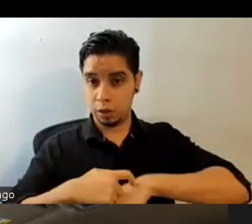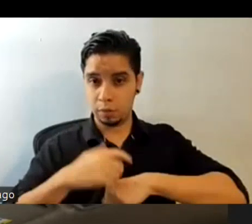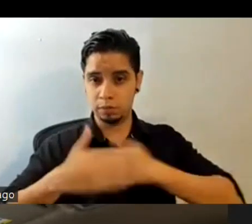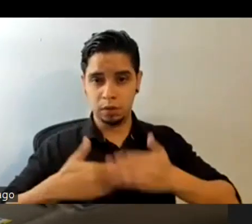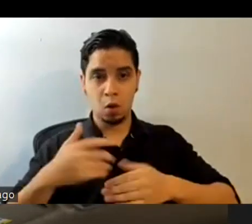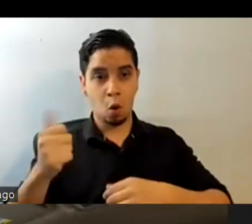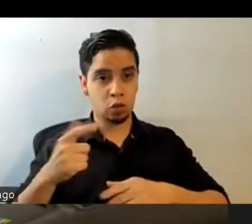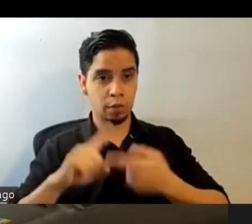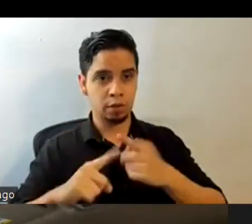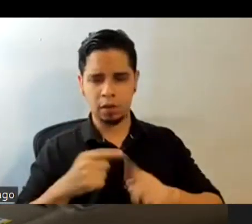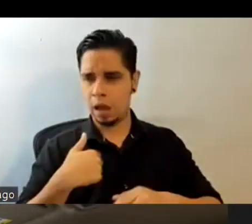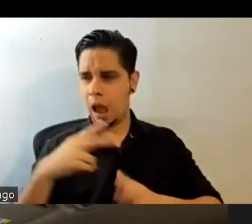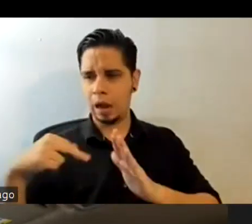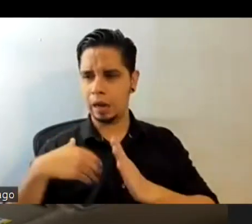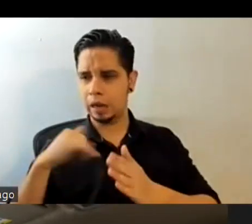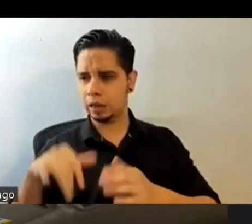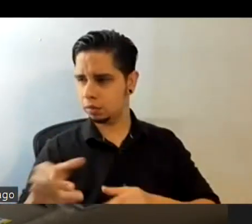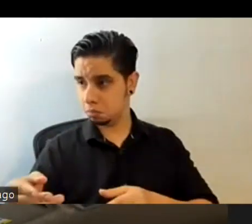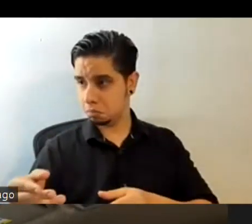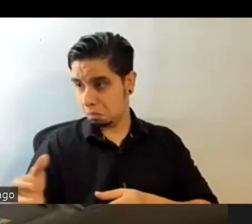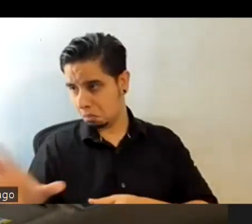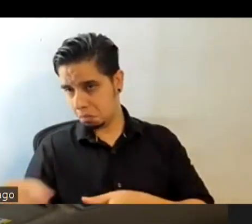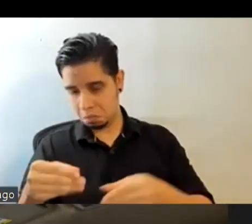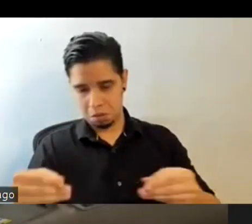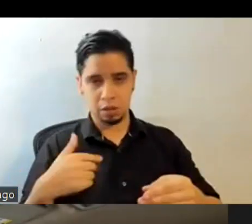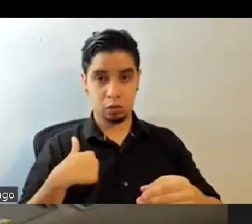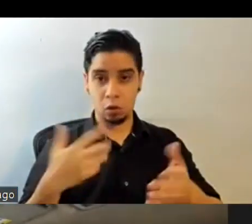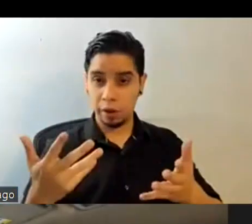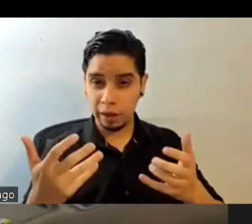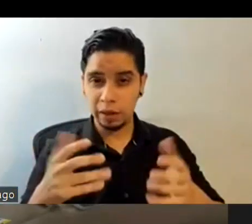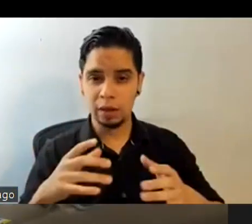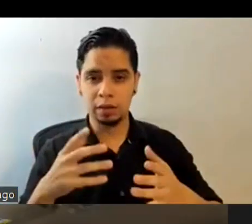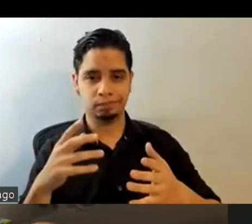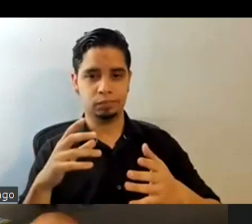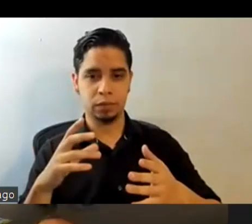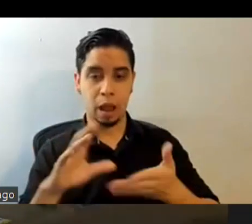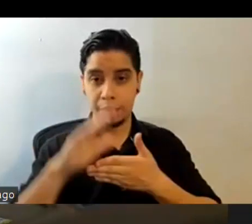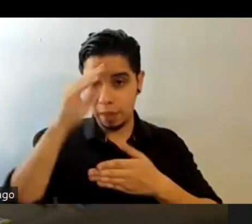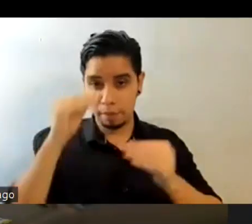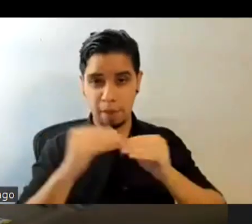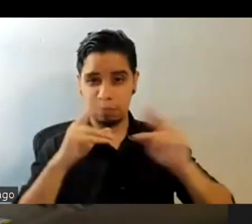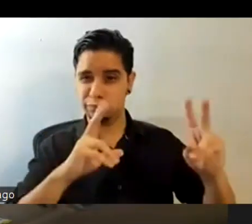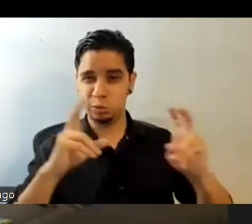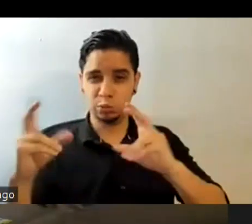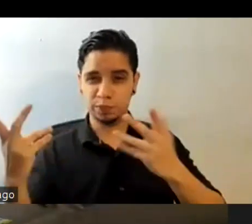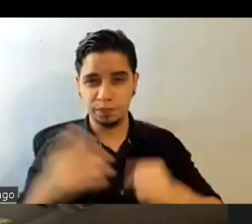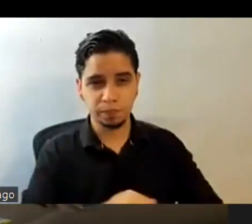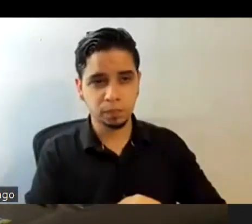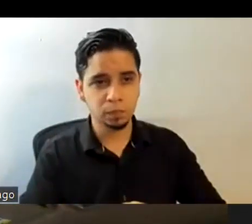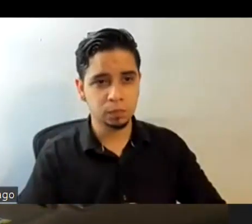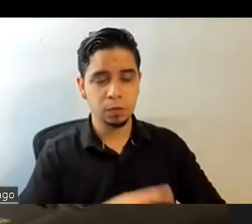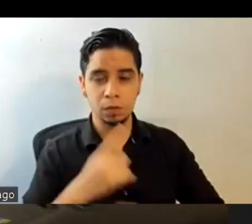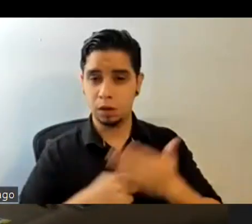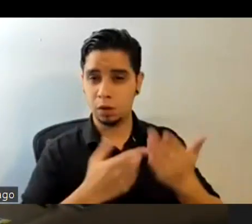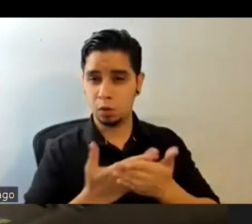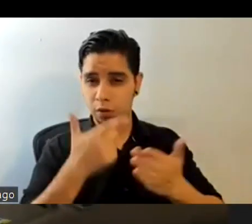leí este libro, pues yo quiero leerlo también. Y así uno se estimulaba y daba a conocer otros títulos. Pero qué cosa interesante, donde